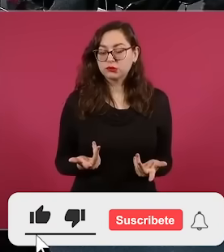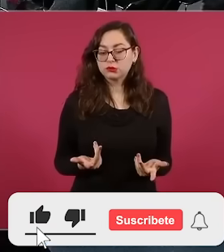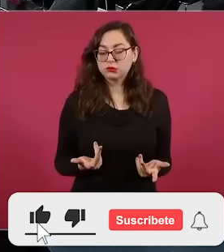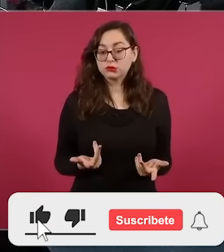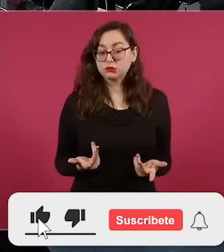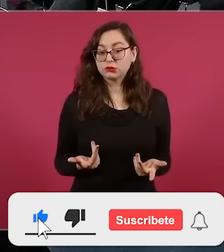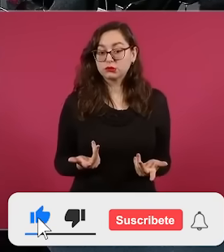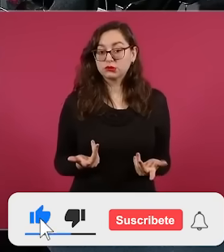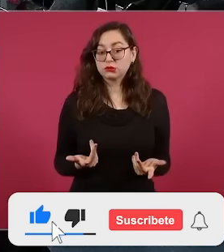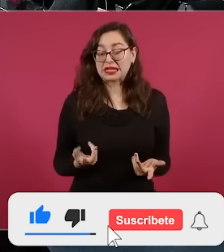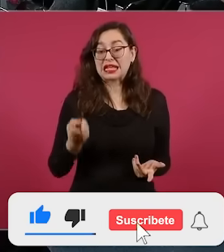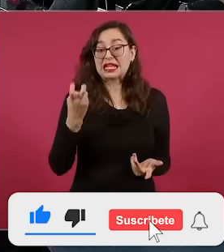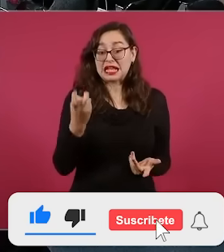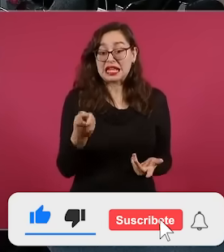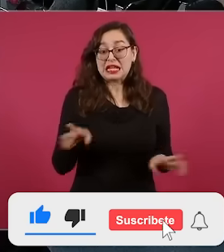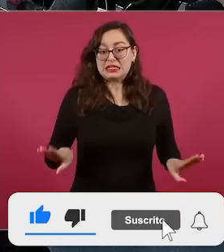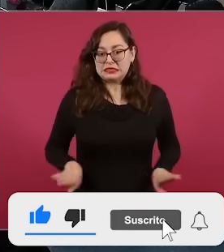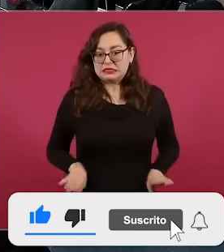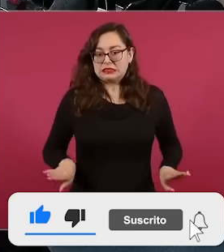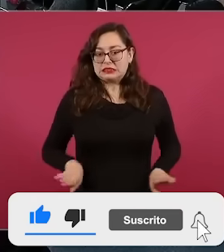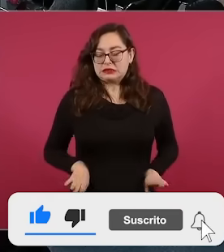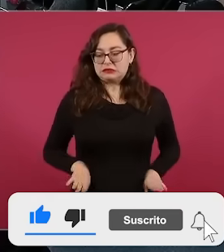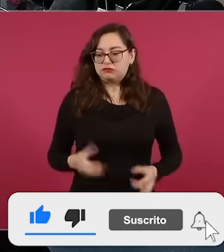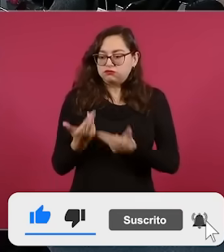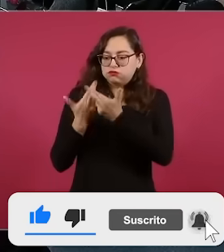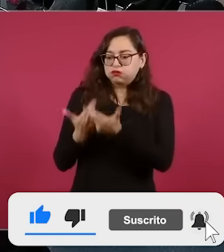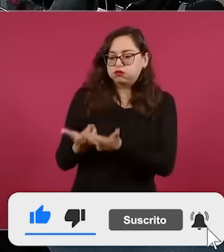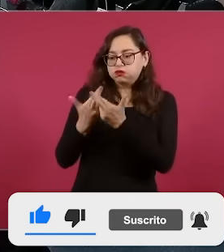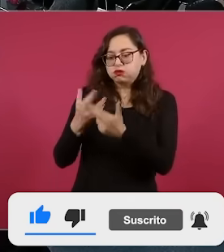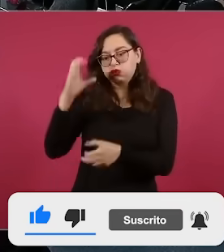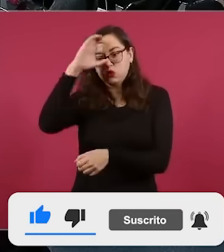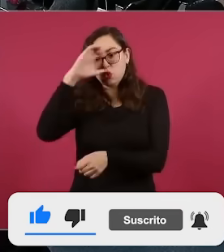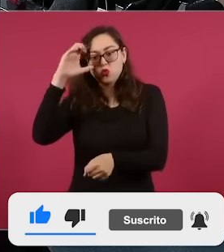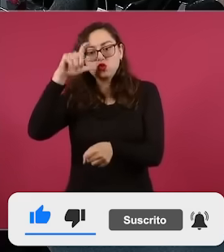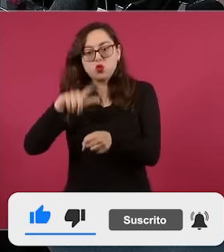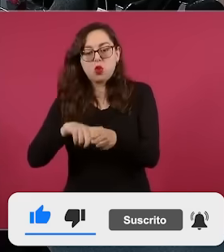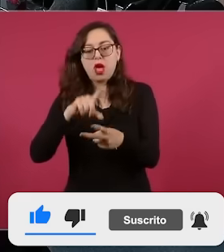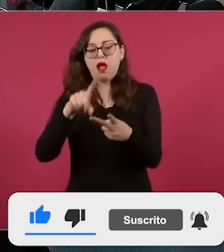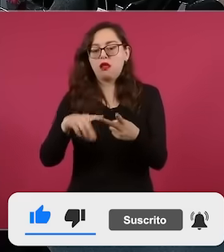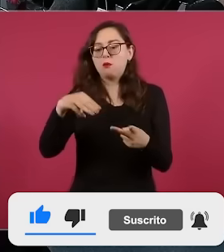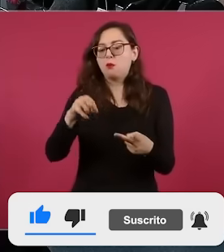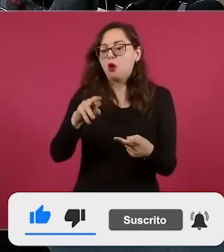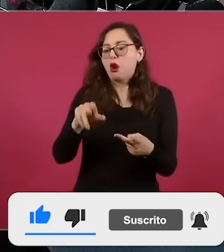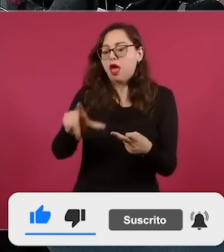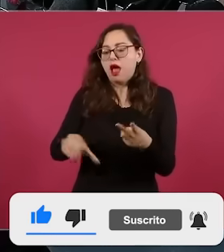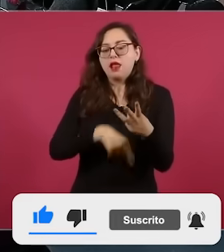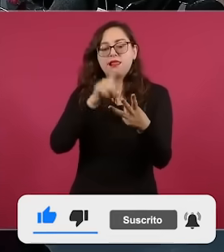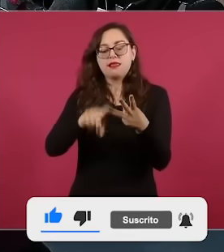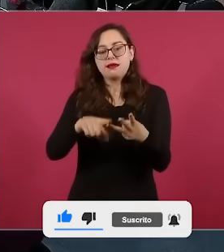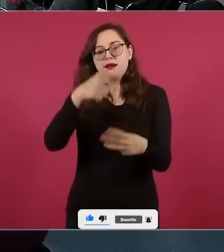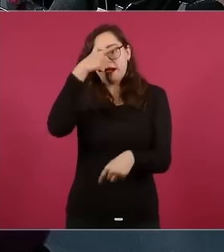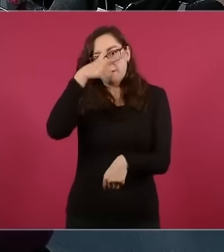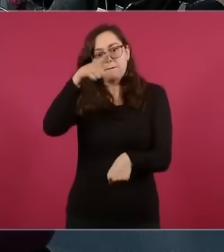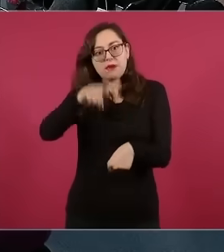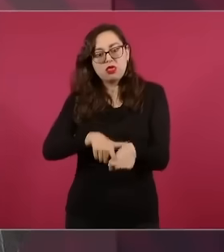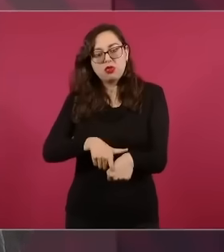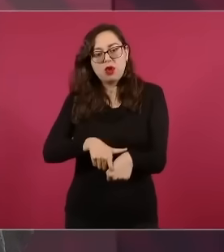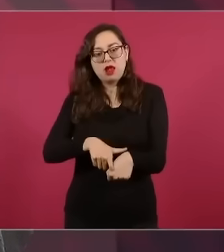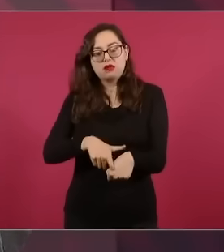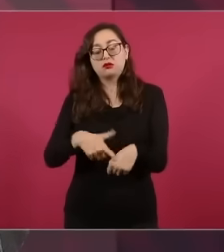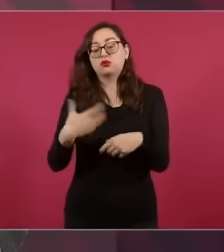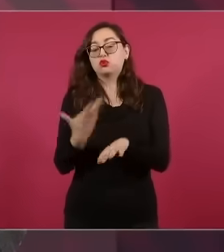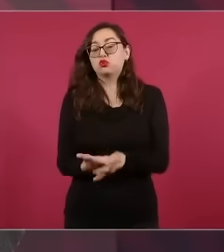esa gran reserva de valores culturales, morales, espirituales, son